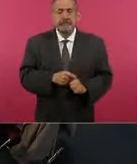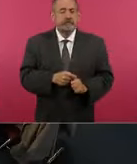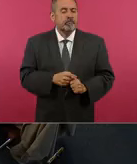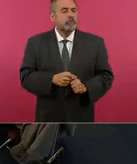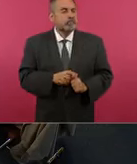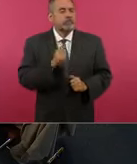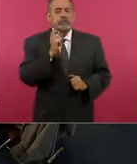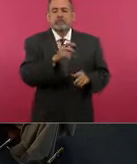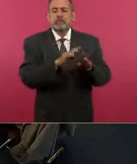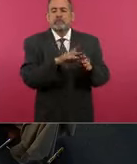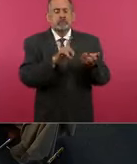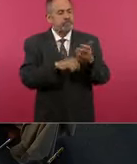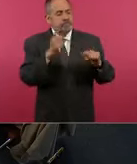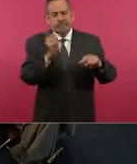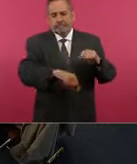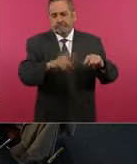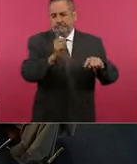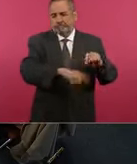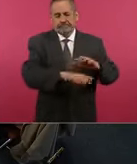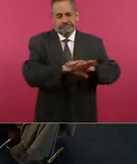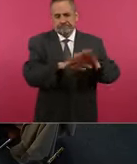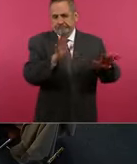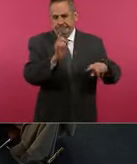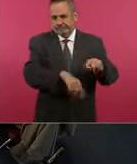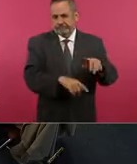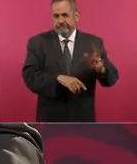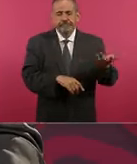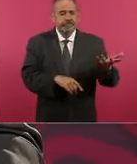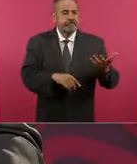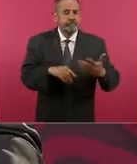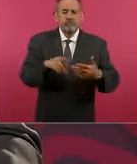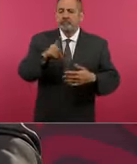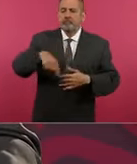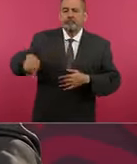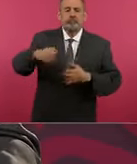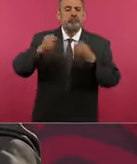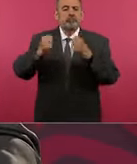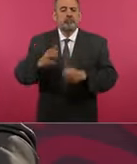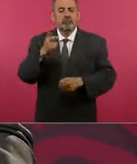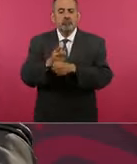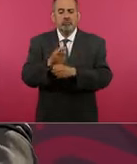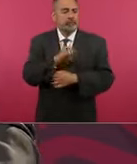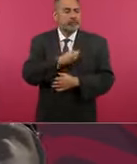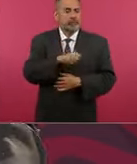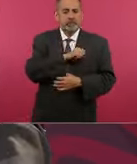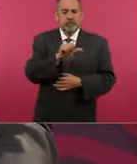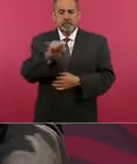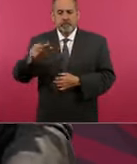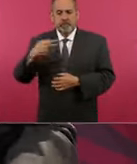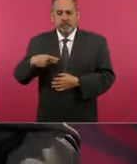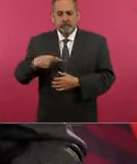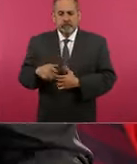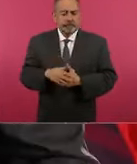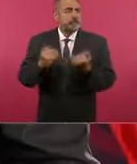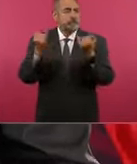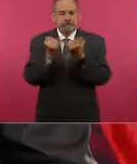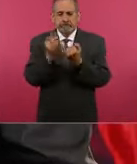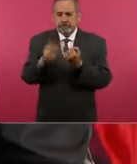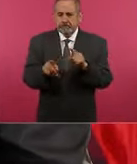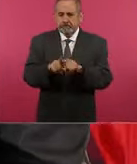se está haciendo a un lado para garantizar la salud del pueblo, y lo mismo en el caso de Pemex.